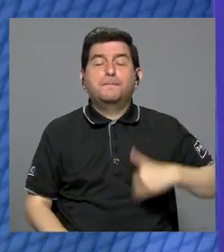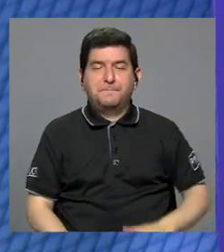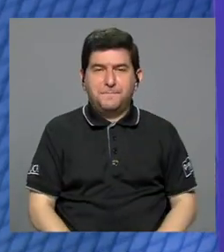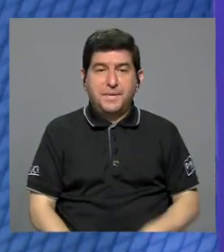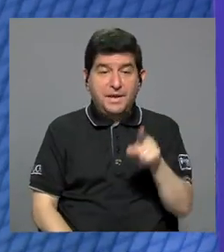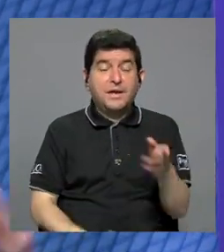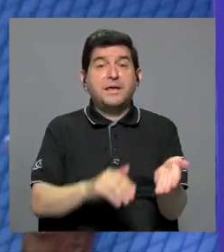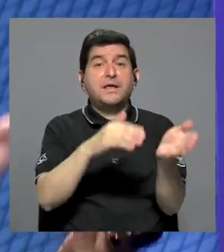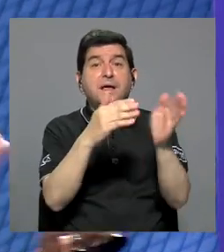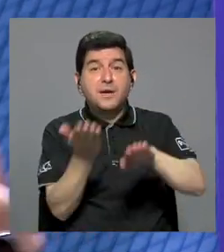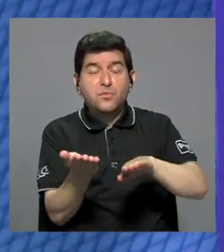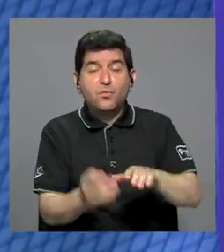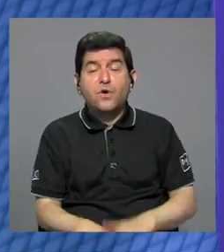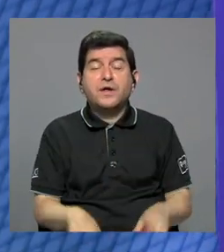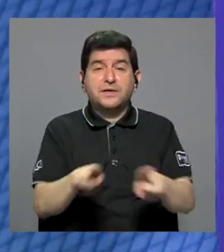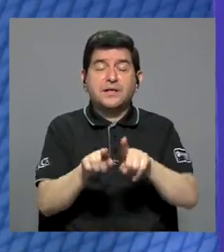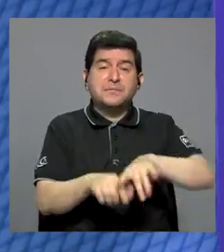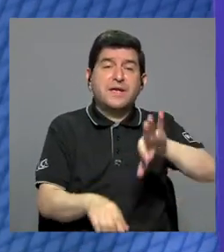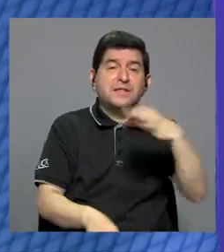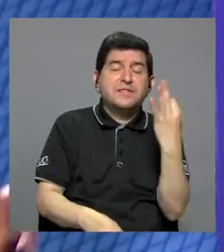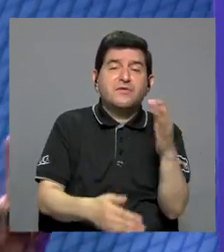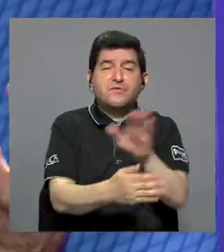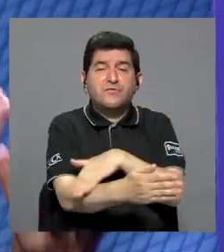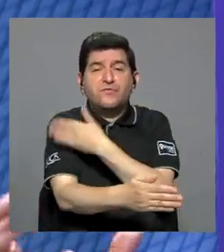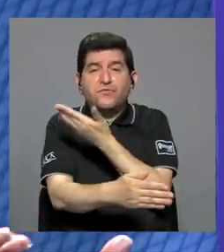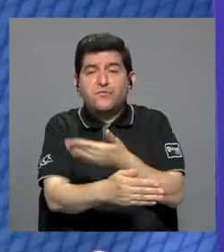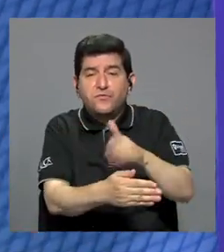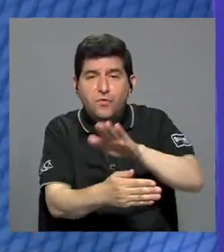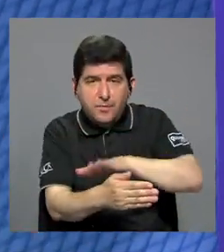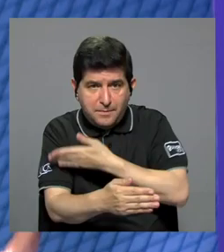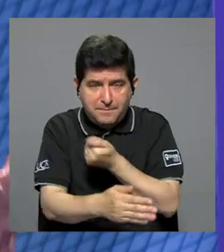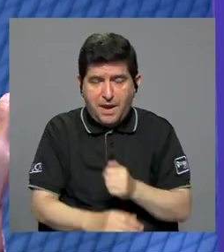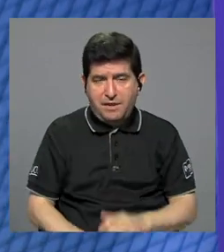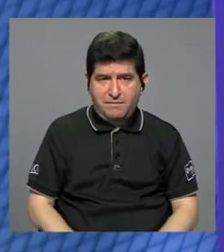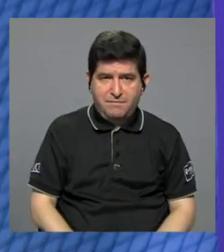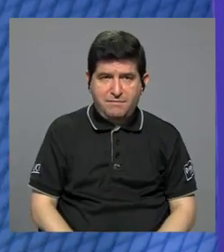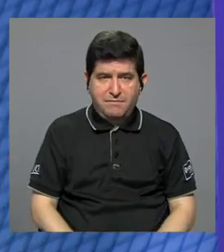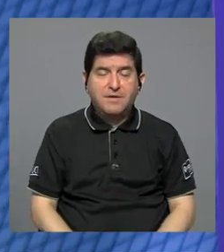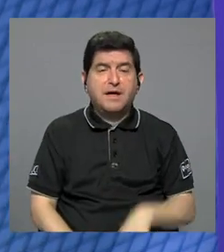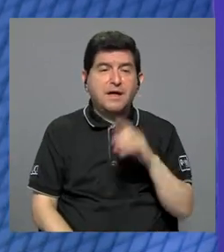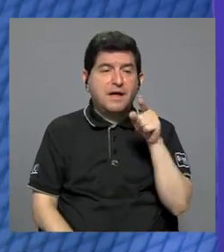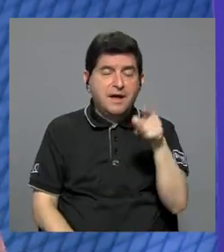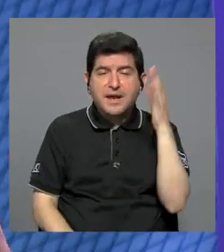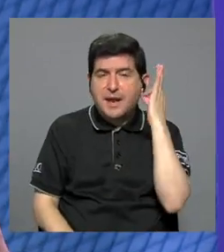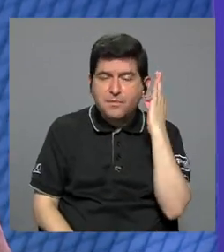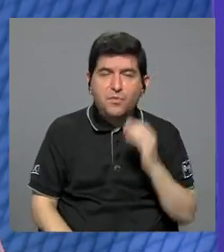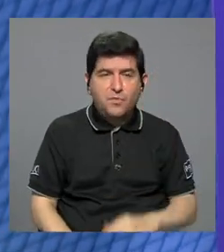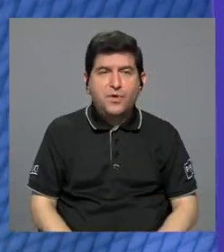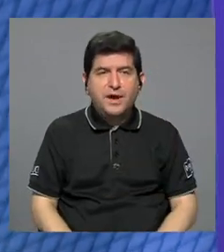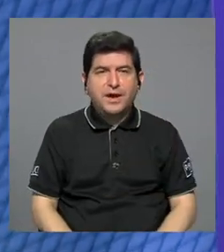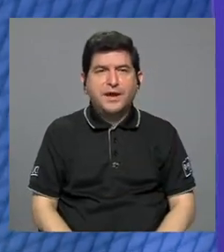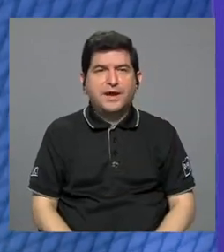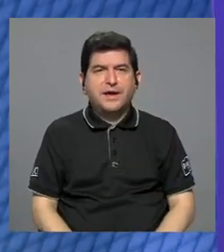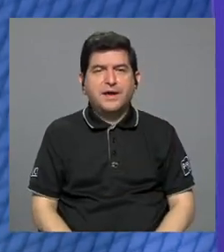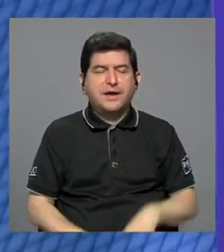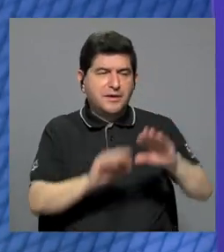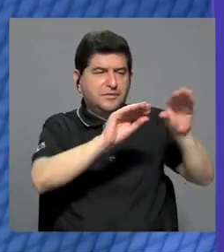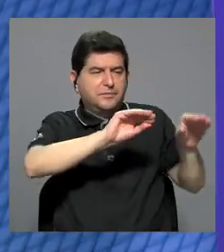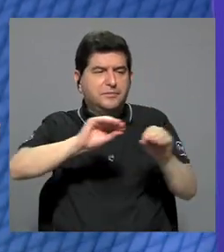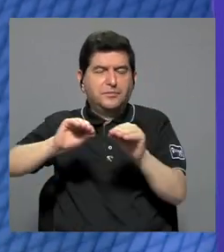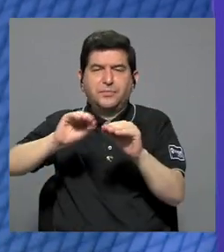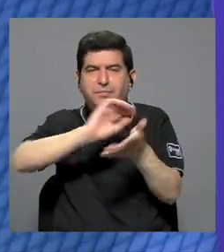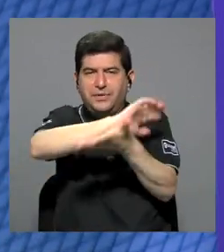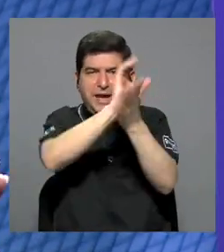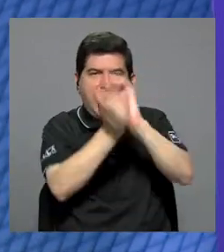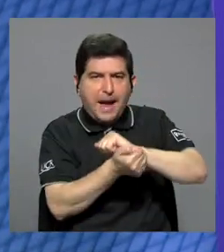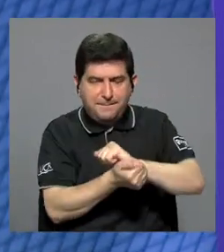él muere a nivel musical, ahora Carlos lo va a explicar, él muere a nivel musical y ella muere, ella es transmutada. La